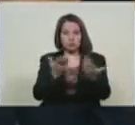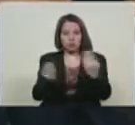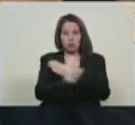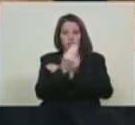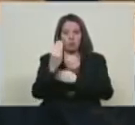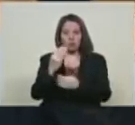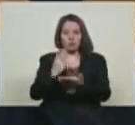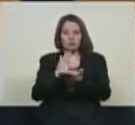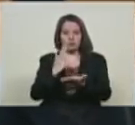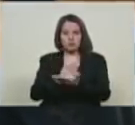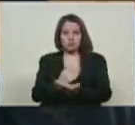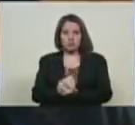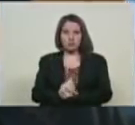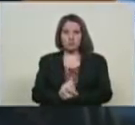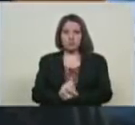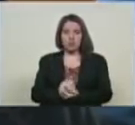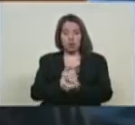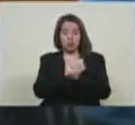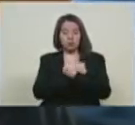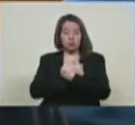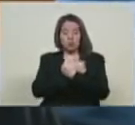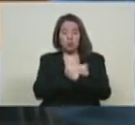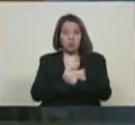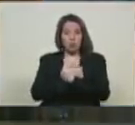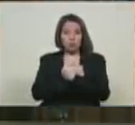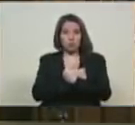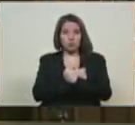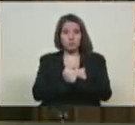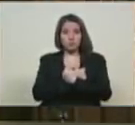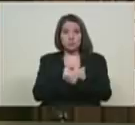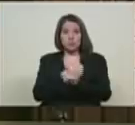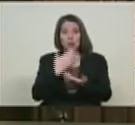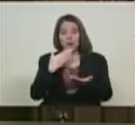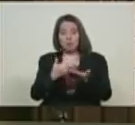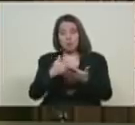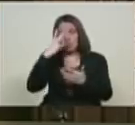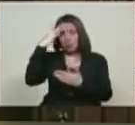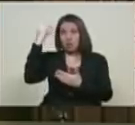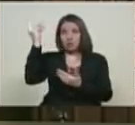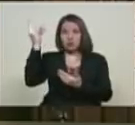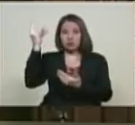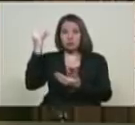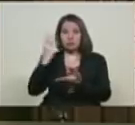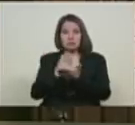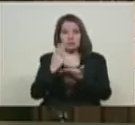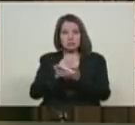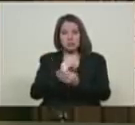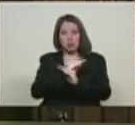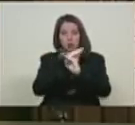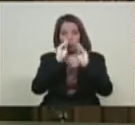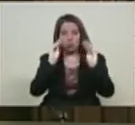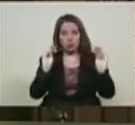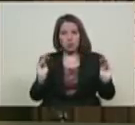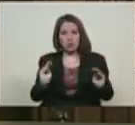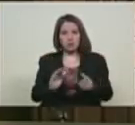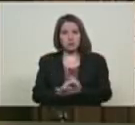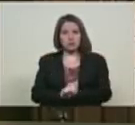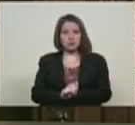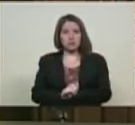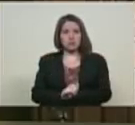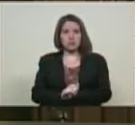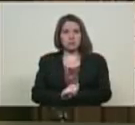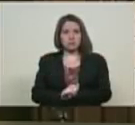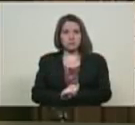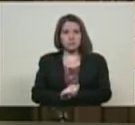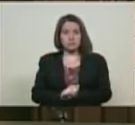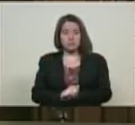protegen con su amor, pidiendo a nuestro Dios protección absoluta. Estoy seguro que esas oraciones